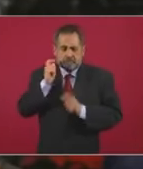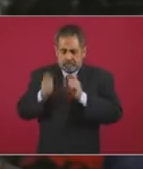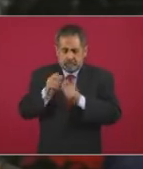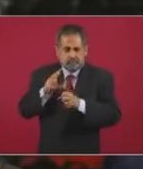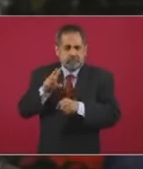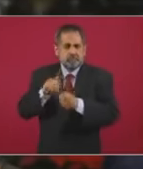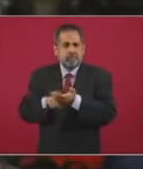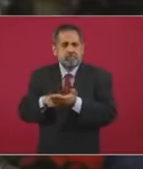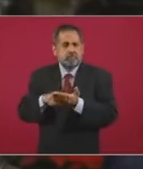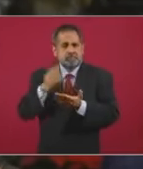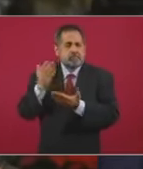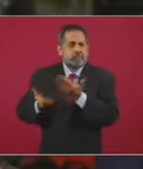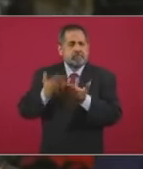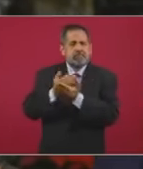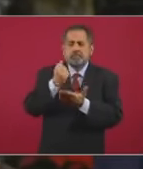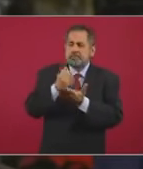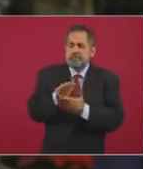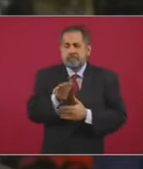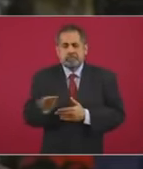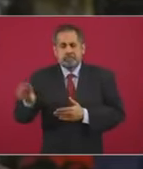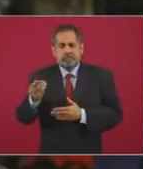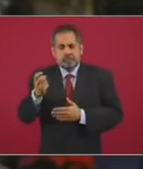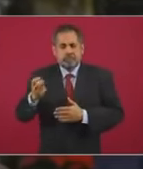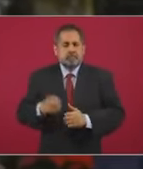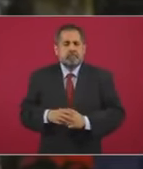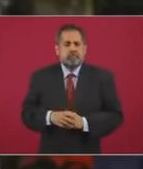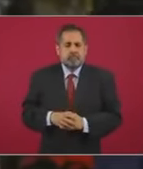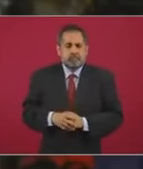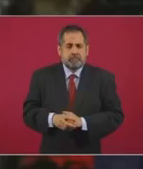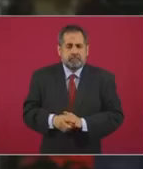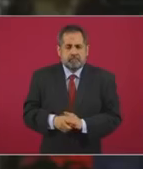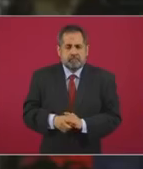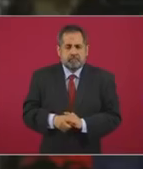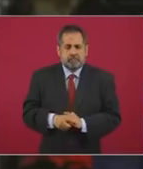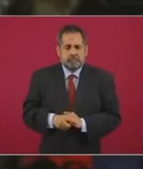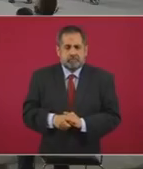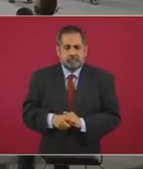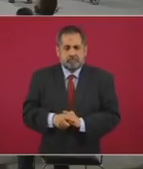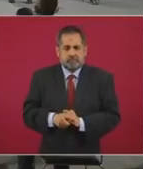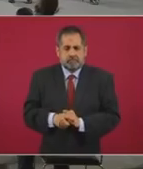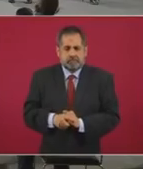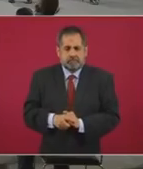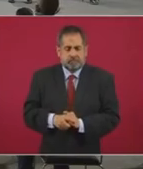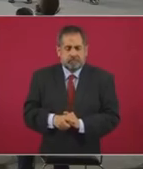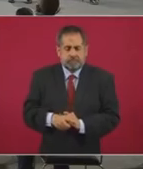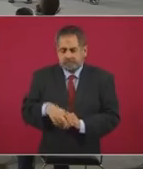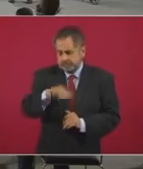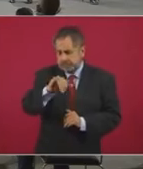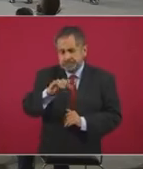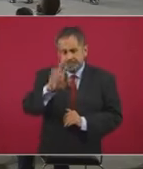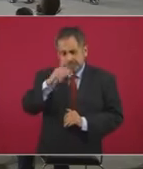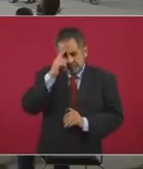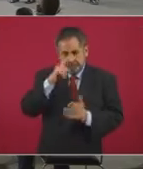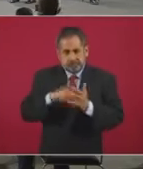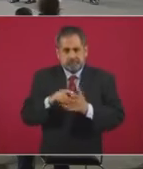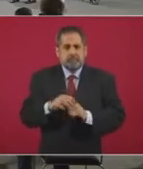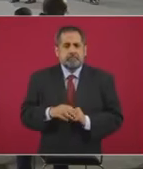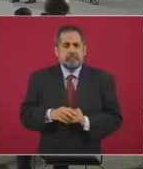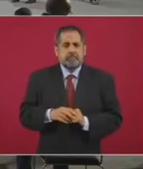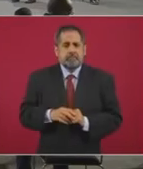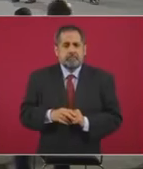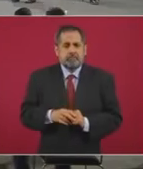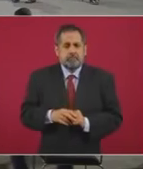al enviar una iniciativa de esa índole, presidente. Sí, yo creo que